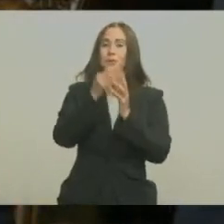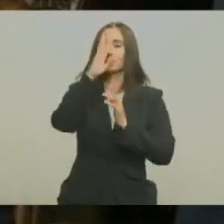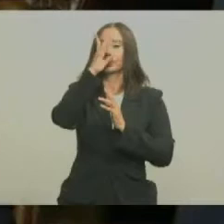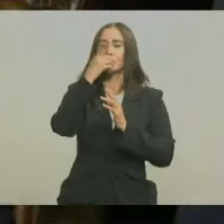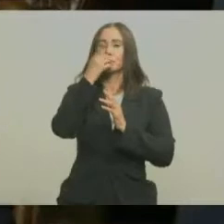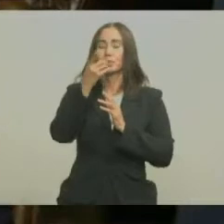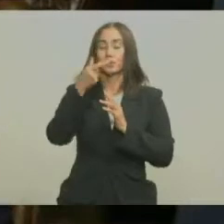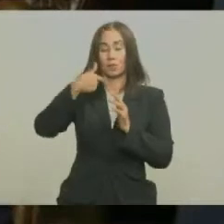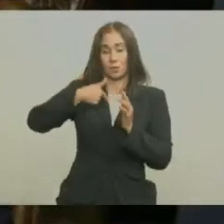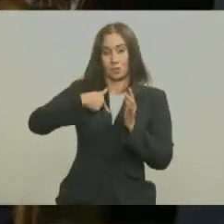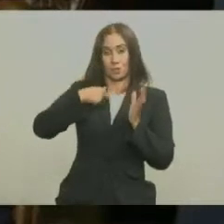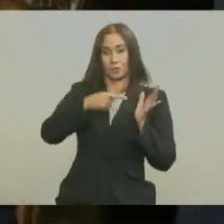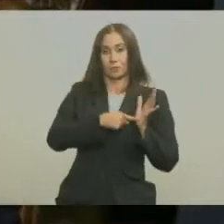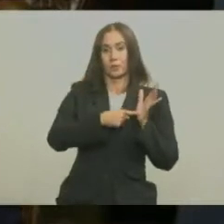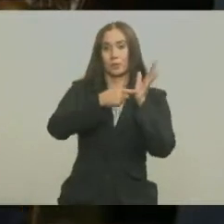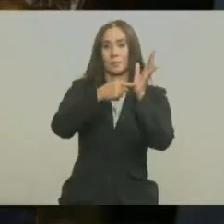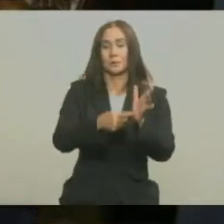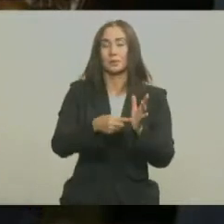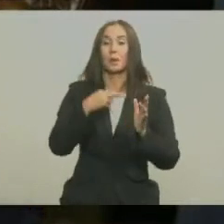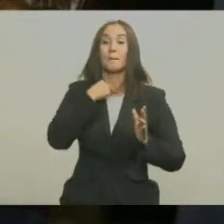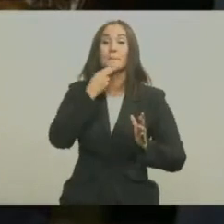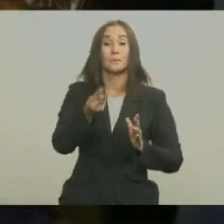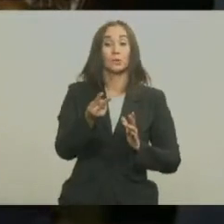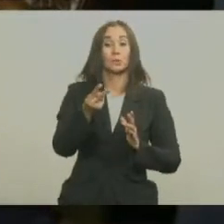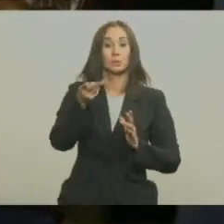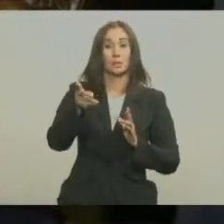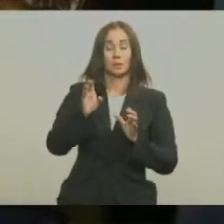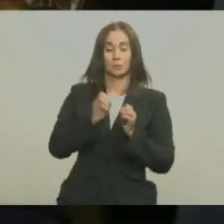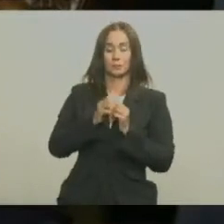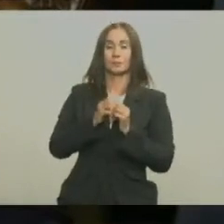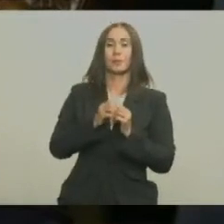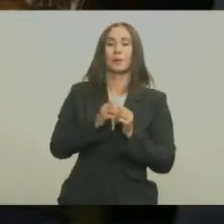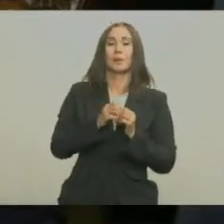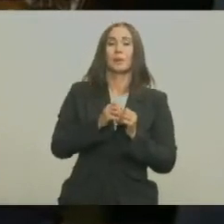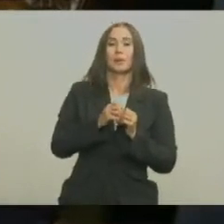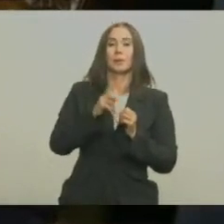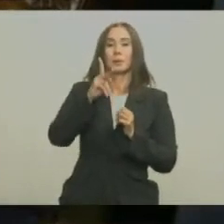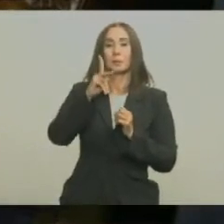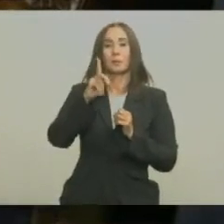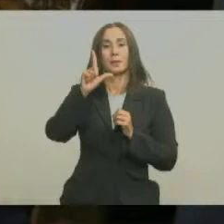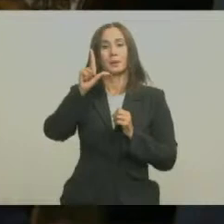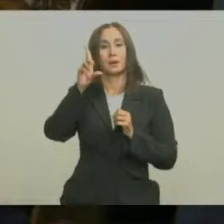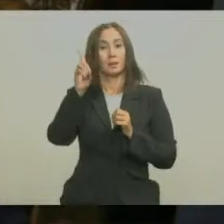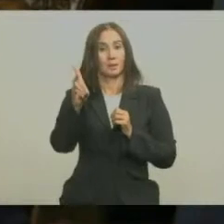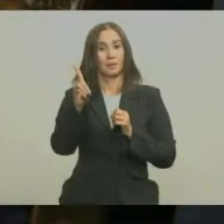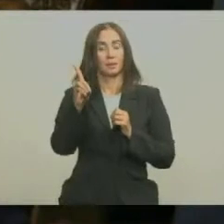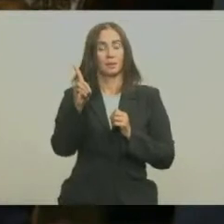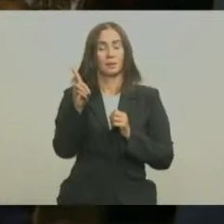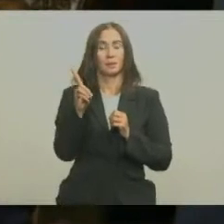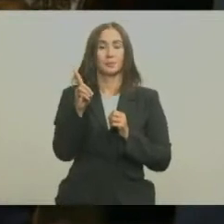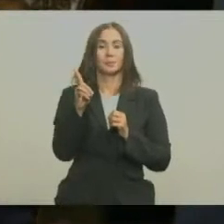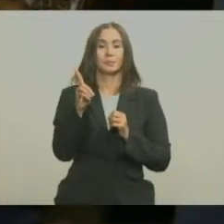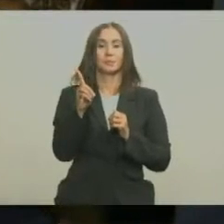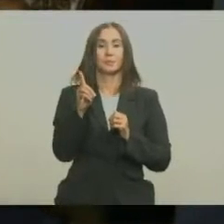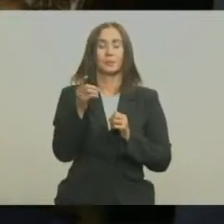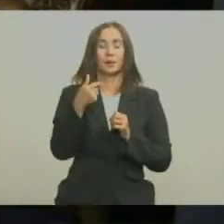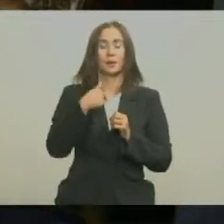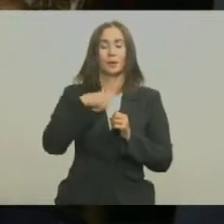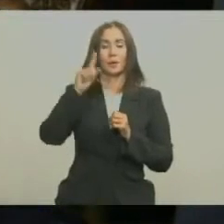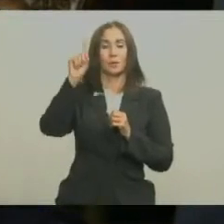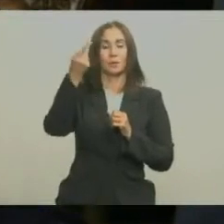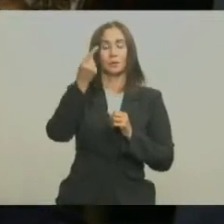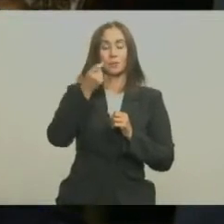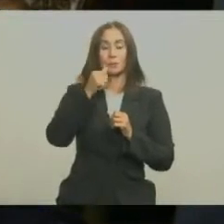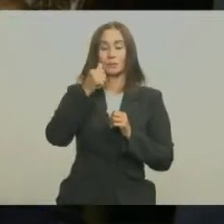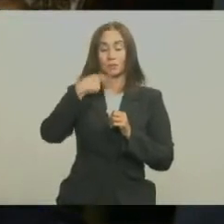representante, vocero oficial del bloque del Partido de la Liberación Dominicana, no solamente nos